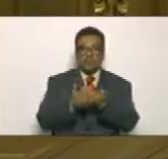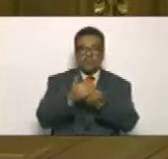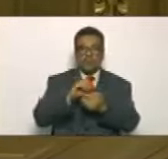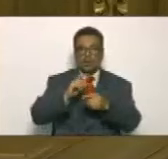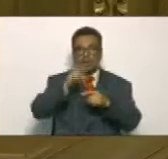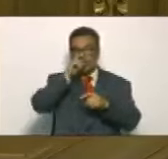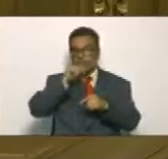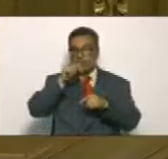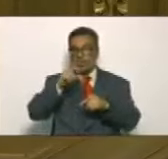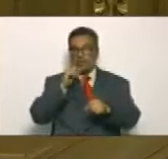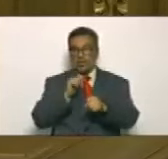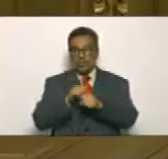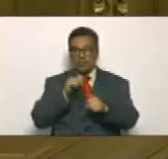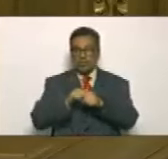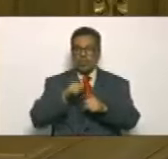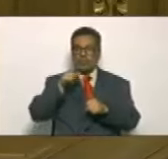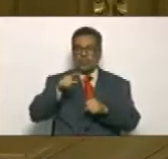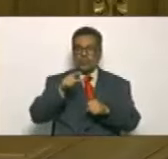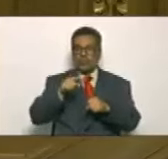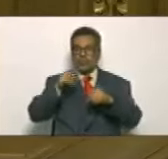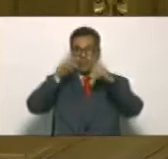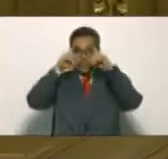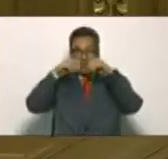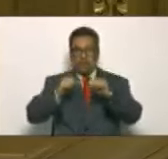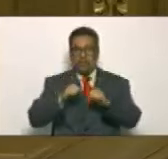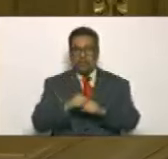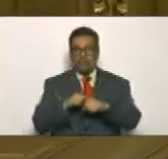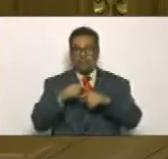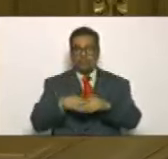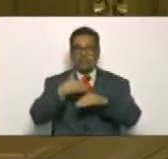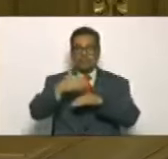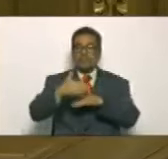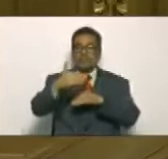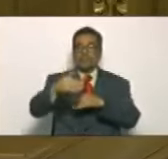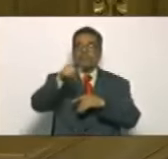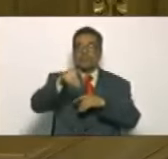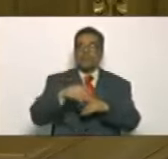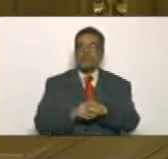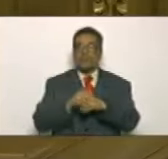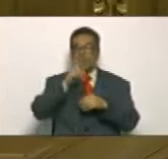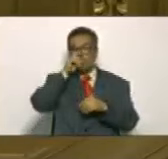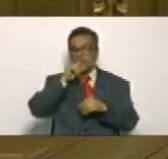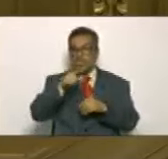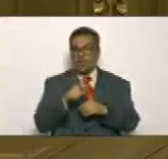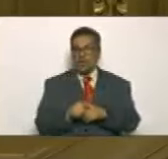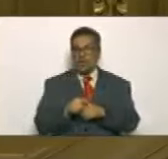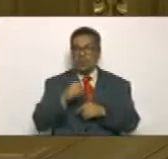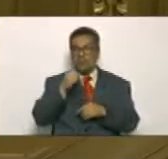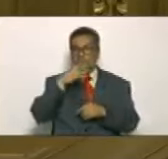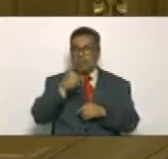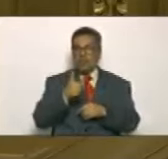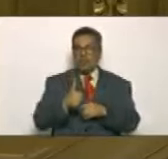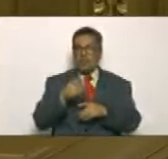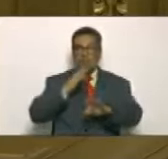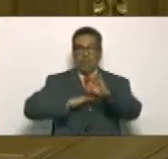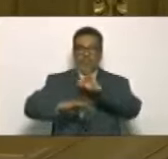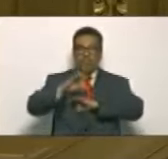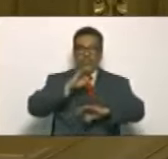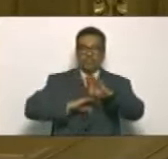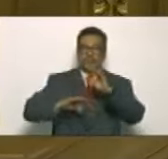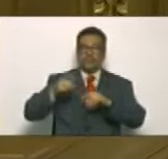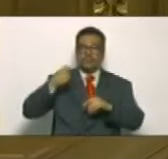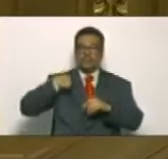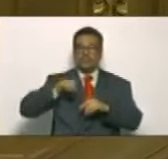años duros que fueron su carrera, para dar el paso a esos años audaces en la preparación que